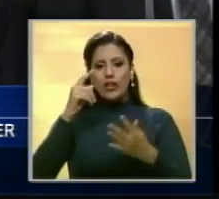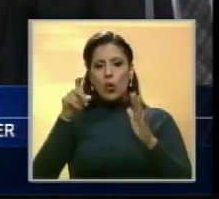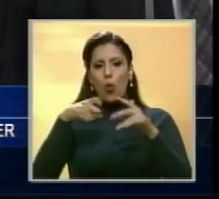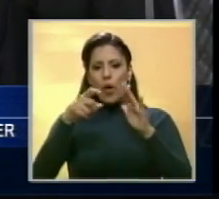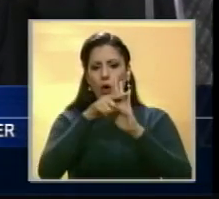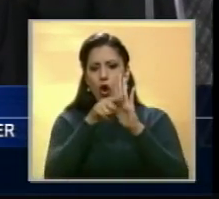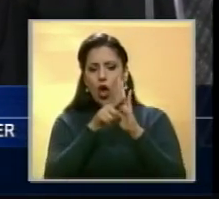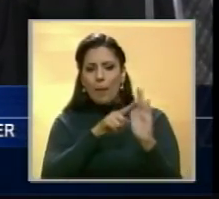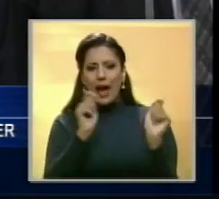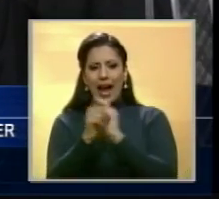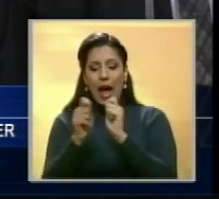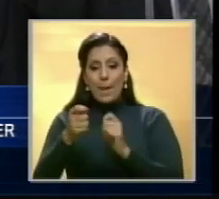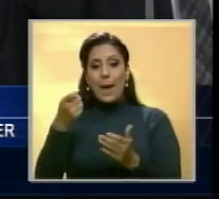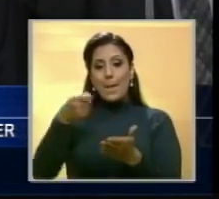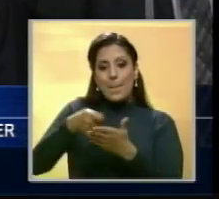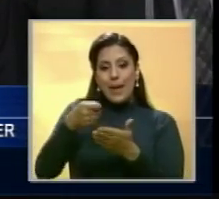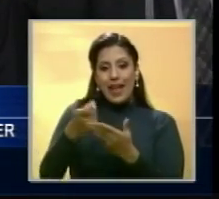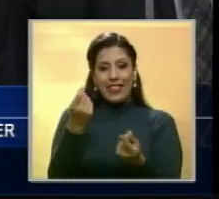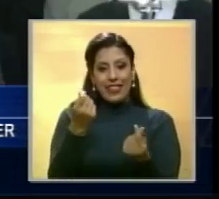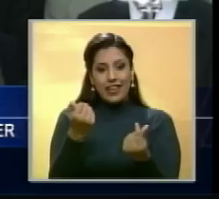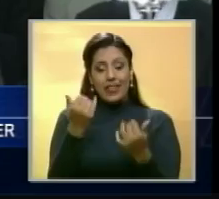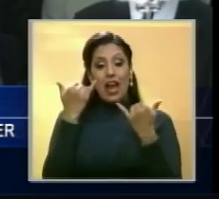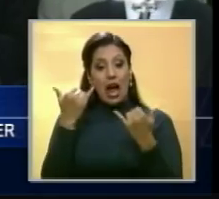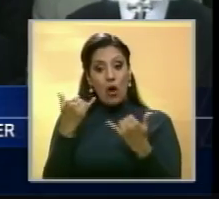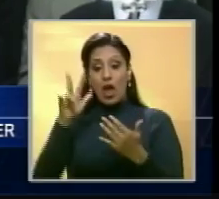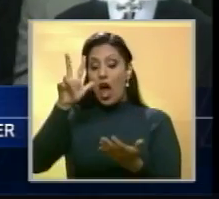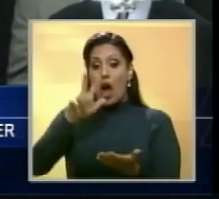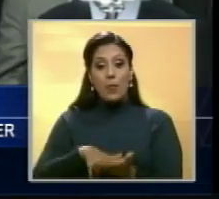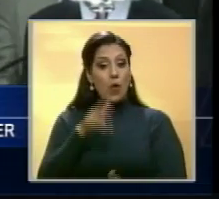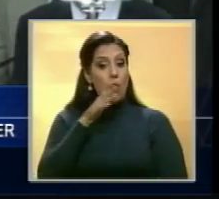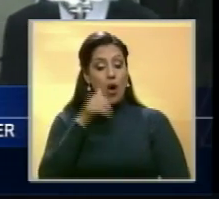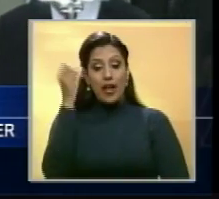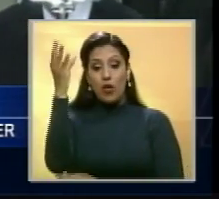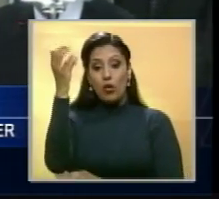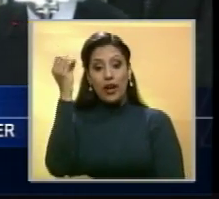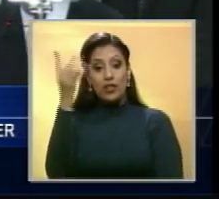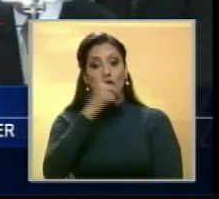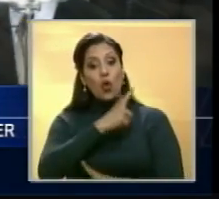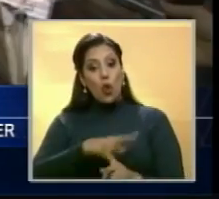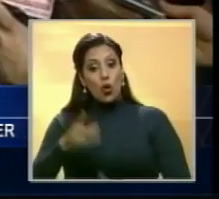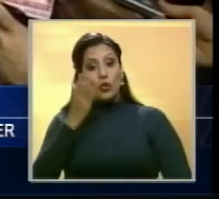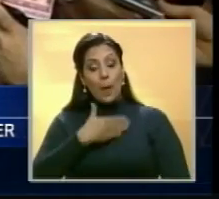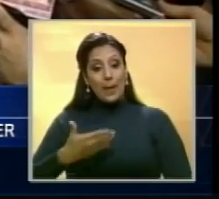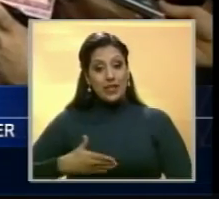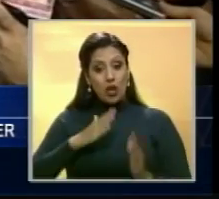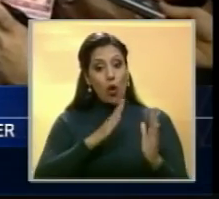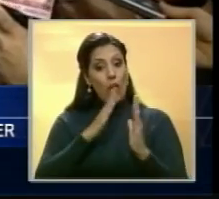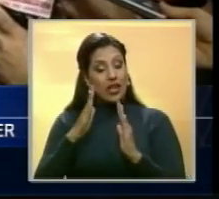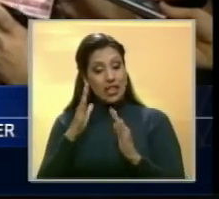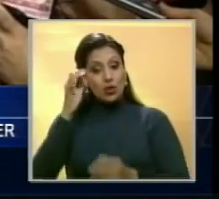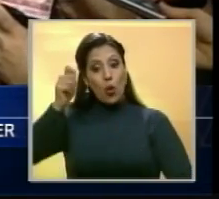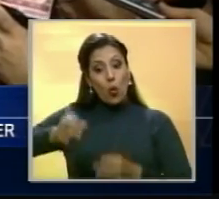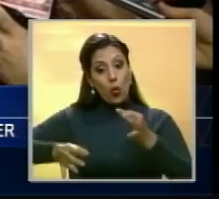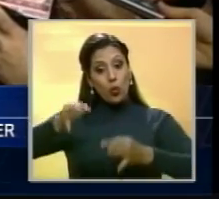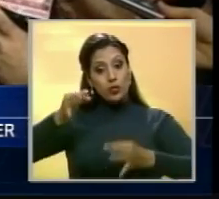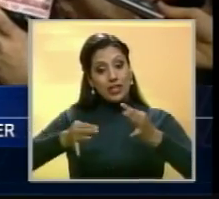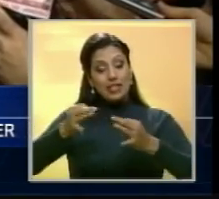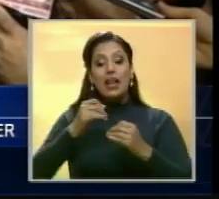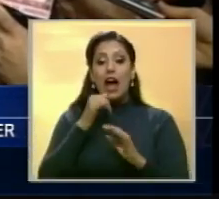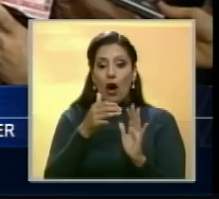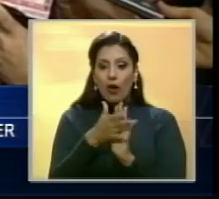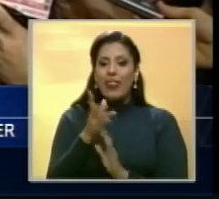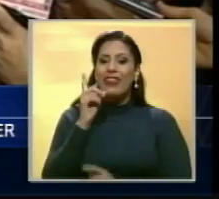que modificaron los presupuestos del Estado, esto sin la aprobación del Congreso. El presidente del organismo judicial, Richard Ricardo